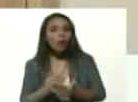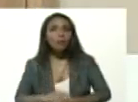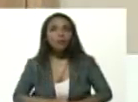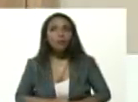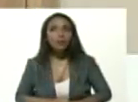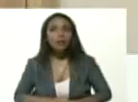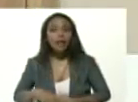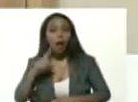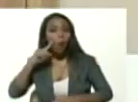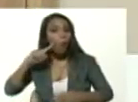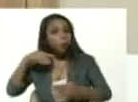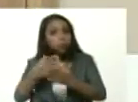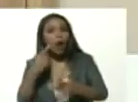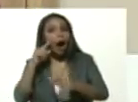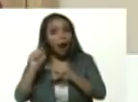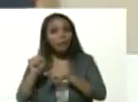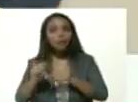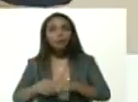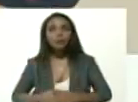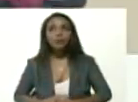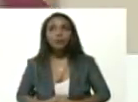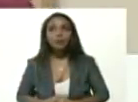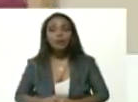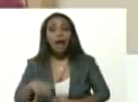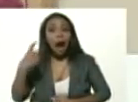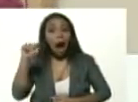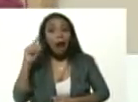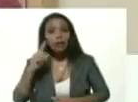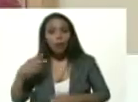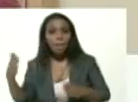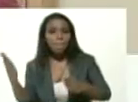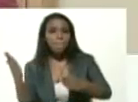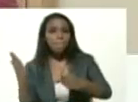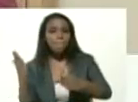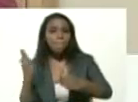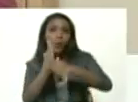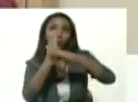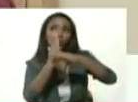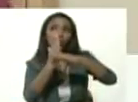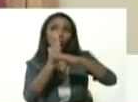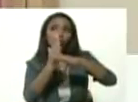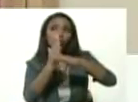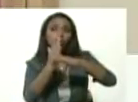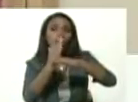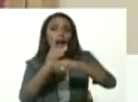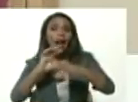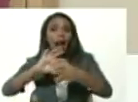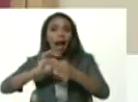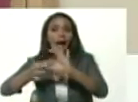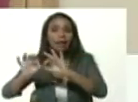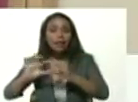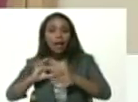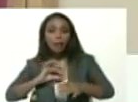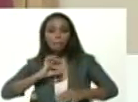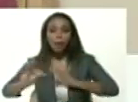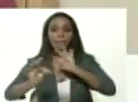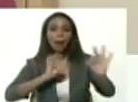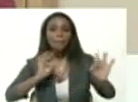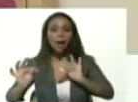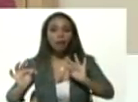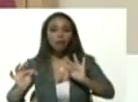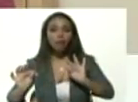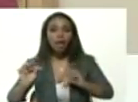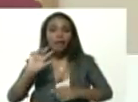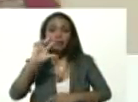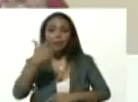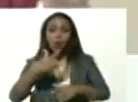la comprobación. Si estamos cortando la cadena de transmisión. En